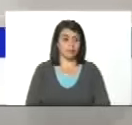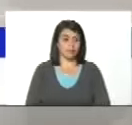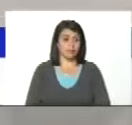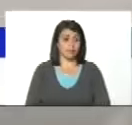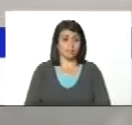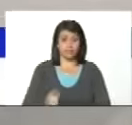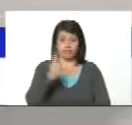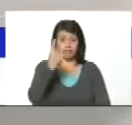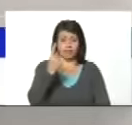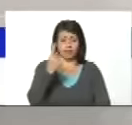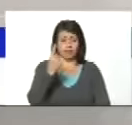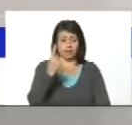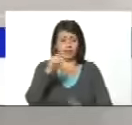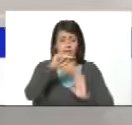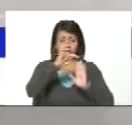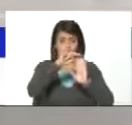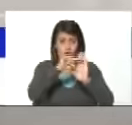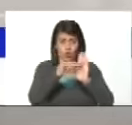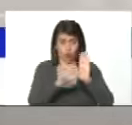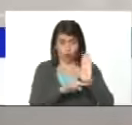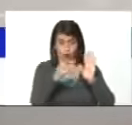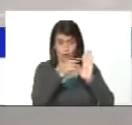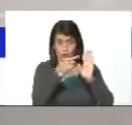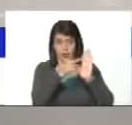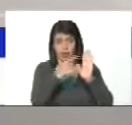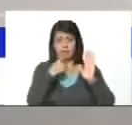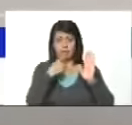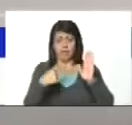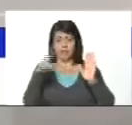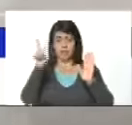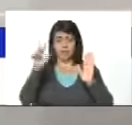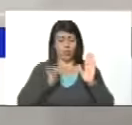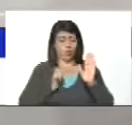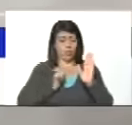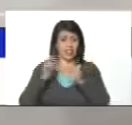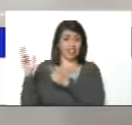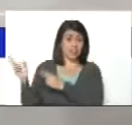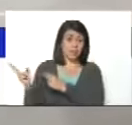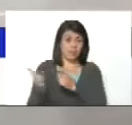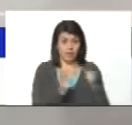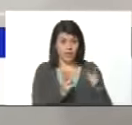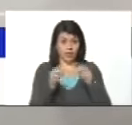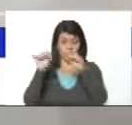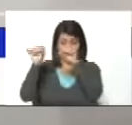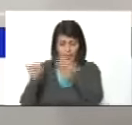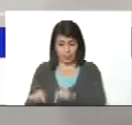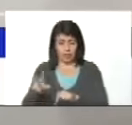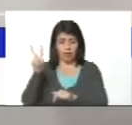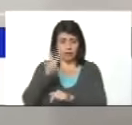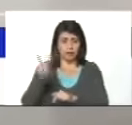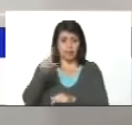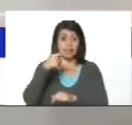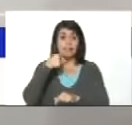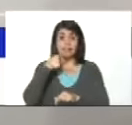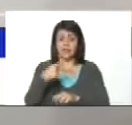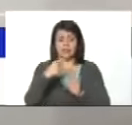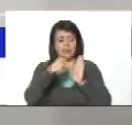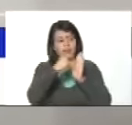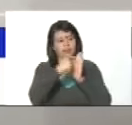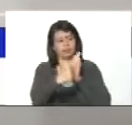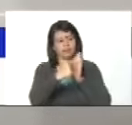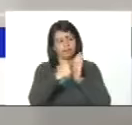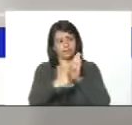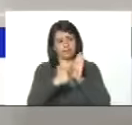En la primera cláusula que establece Venezuela con cualquier invitado, se señala